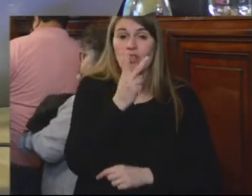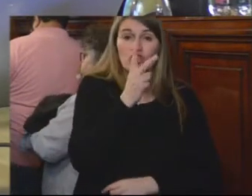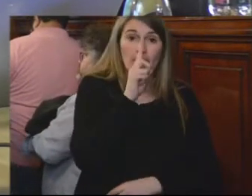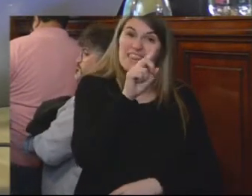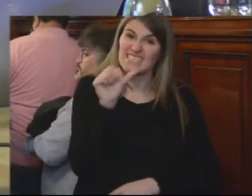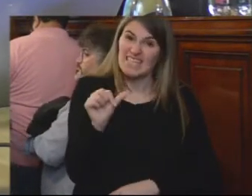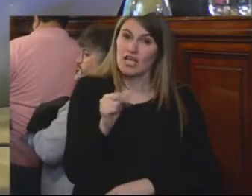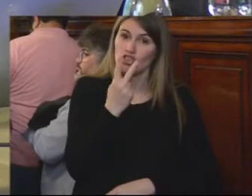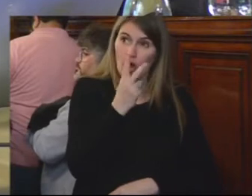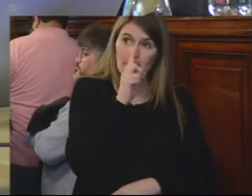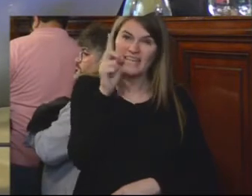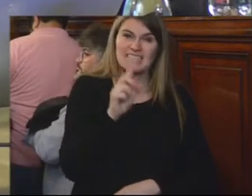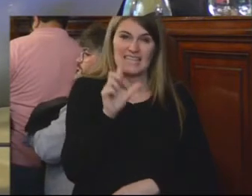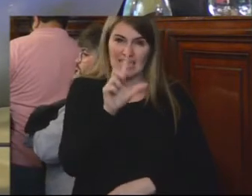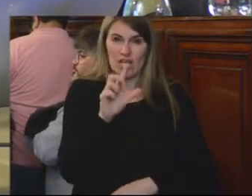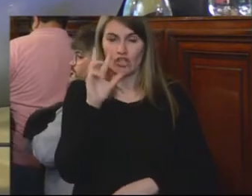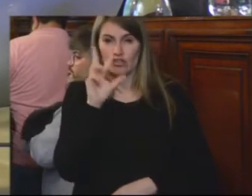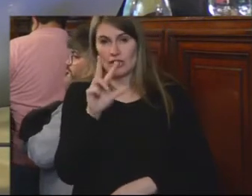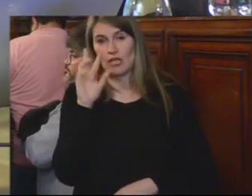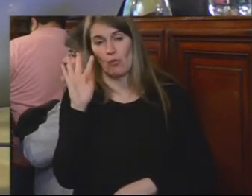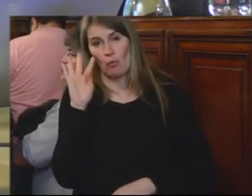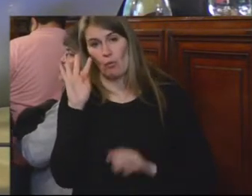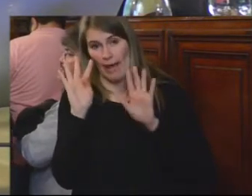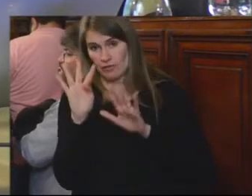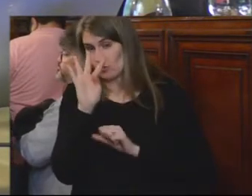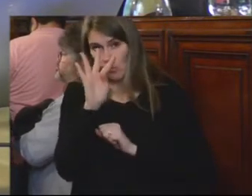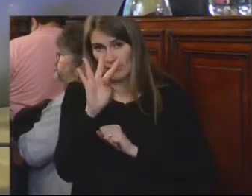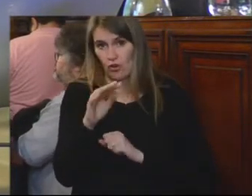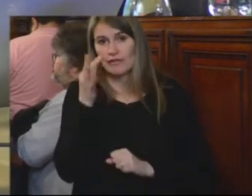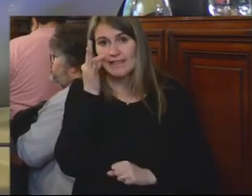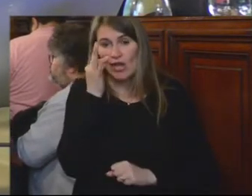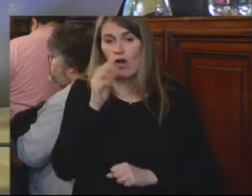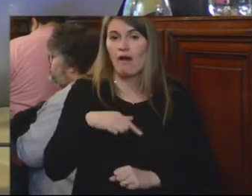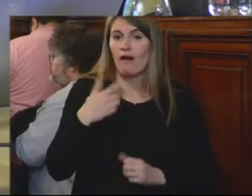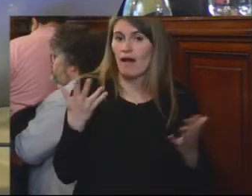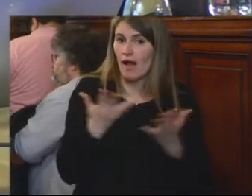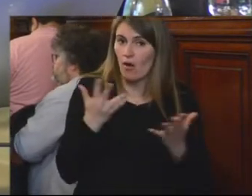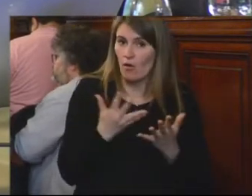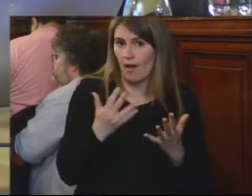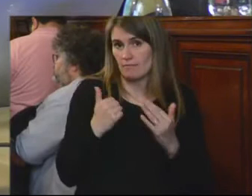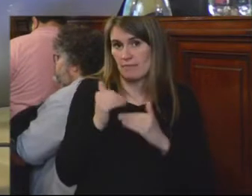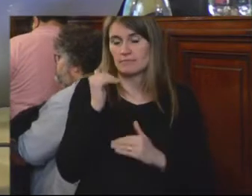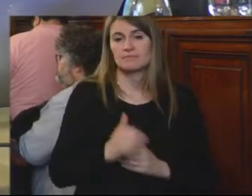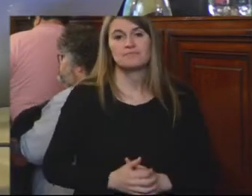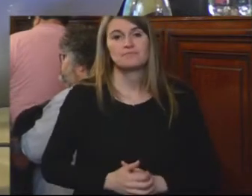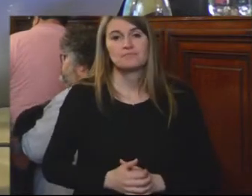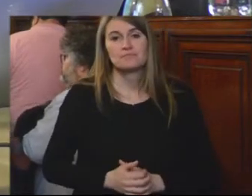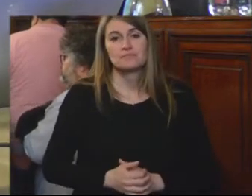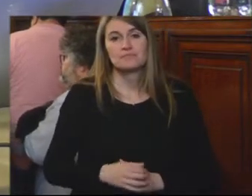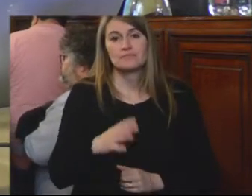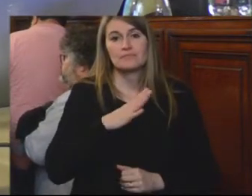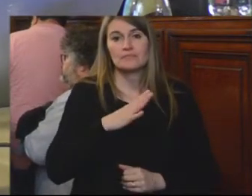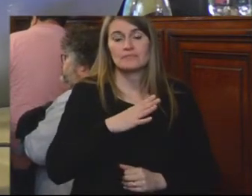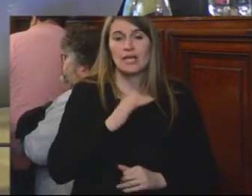mil 734 testigos en el 2017 ya en el primer semestre mil 648 testigos tanto en